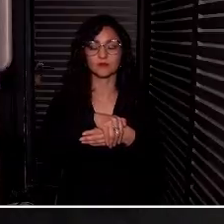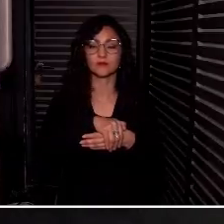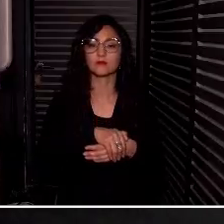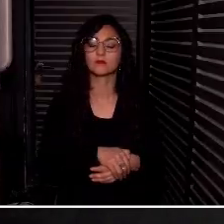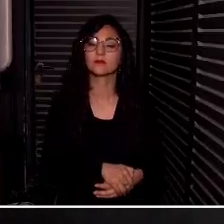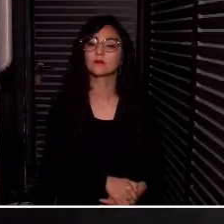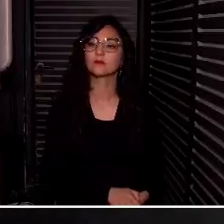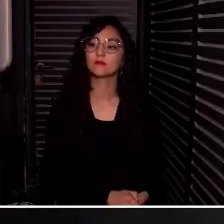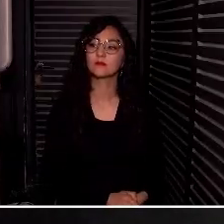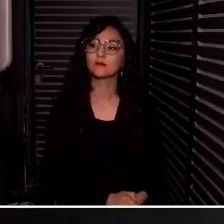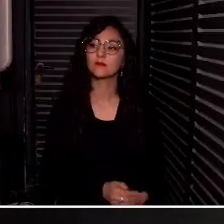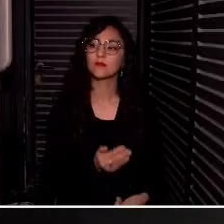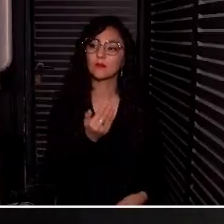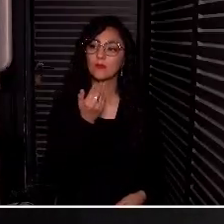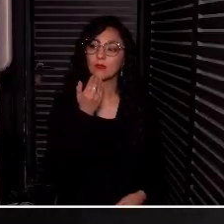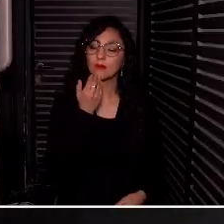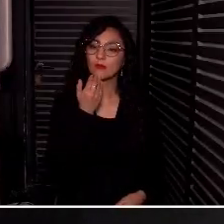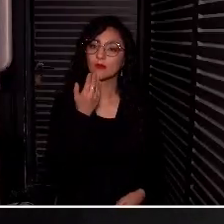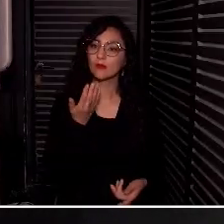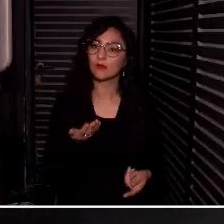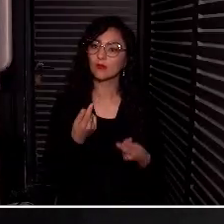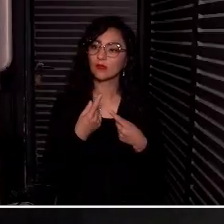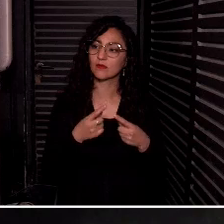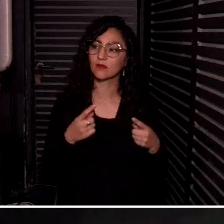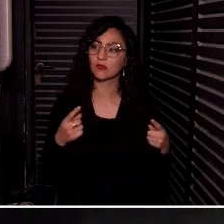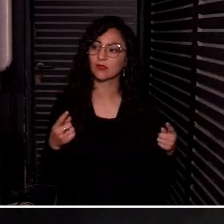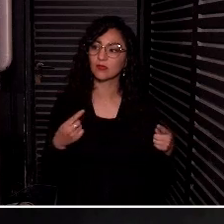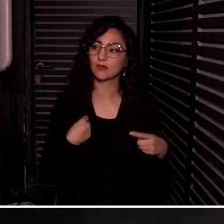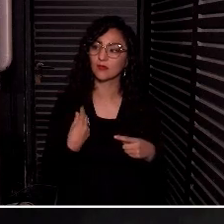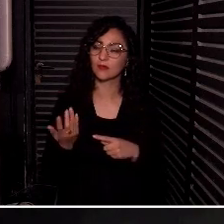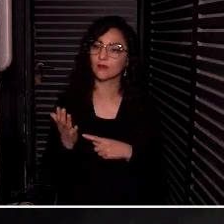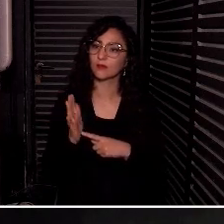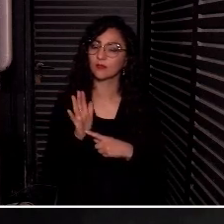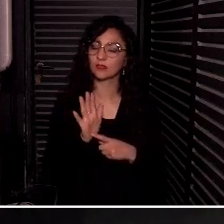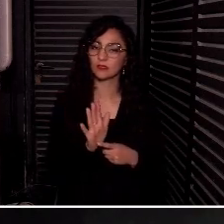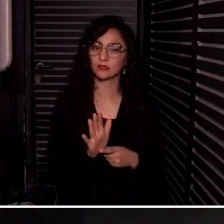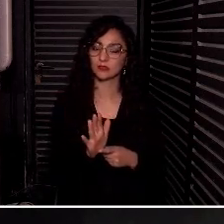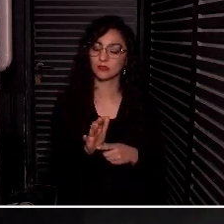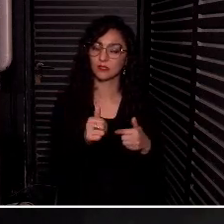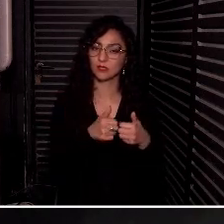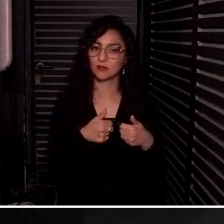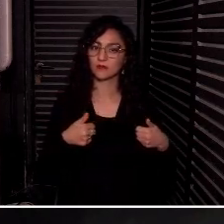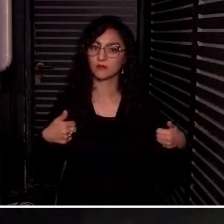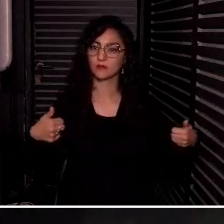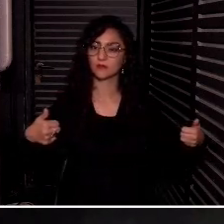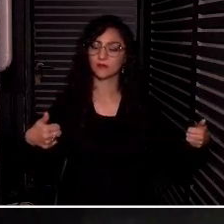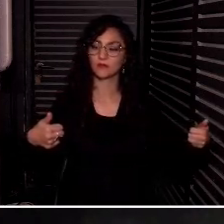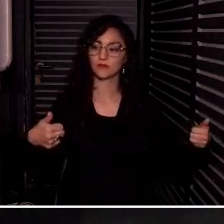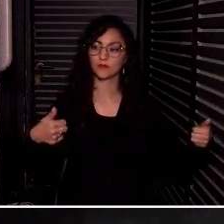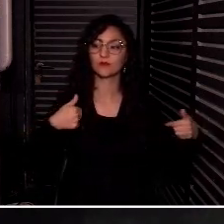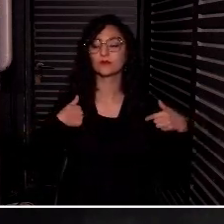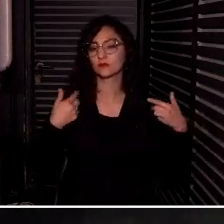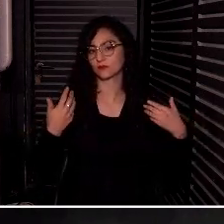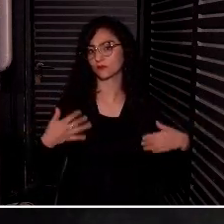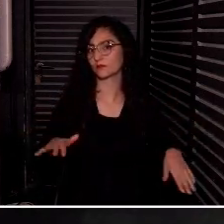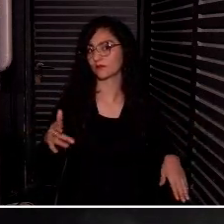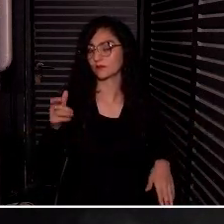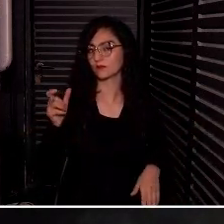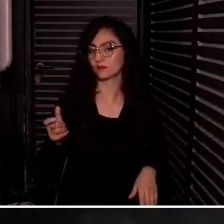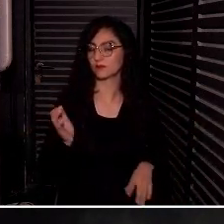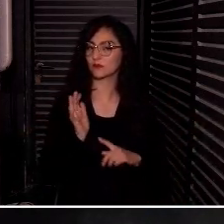usar lentes para poder presentar al panel yo Yo ya fui